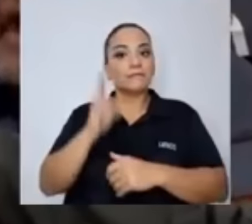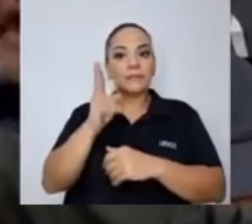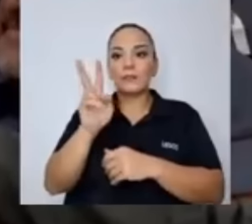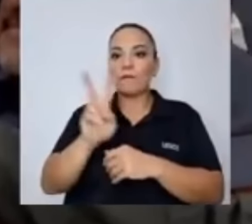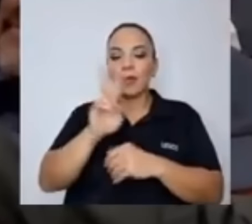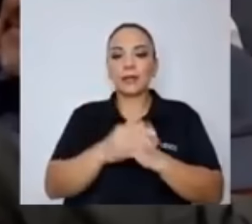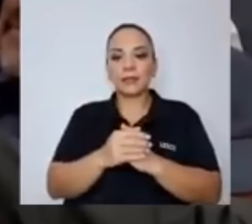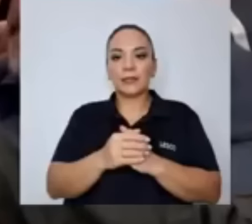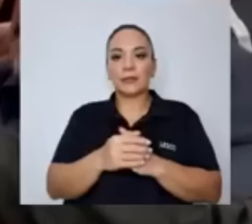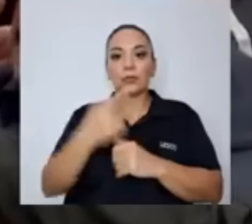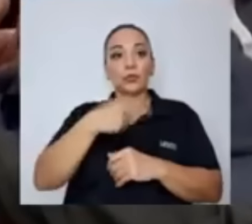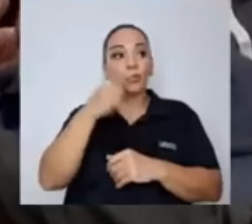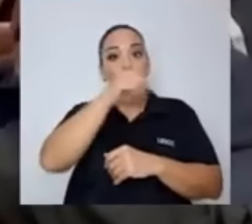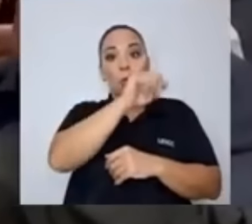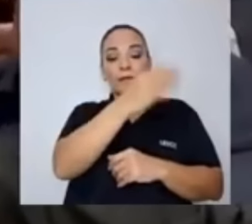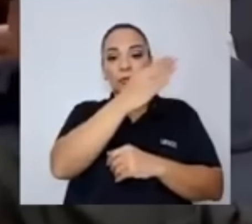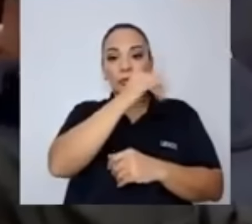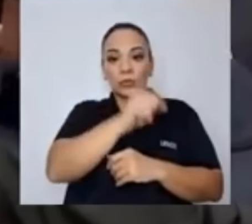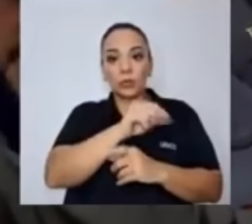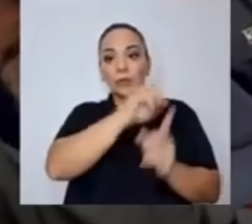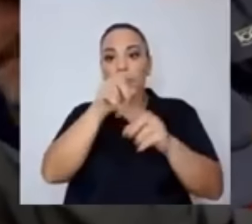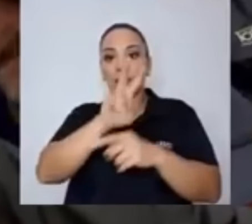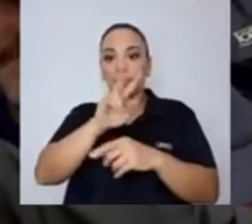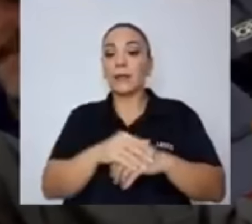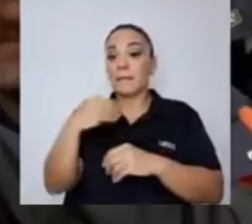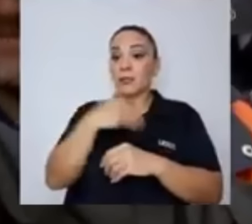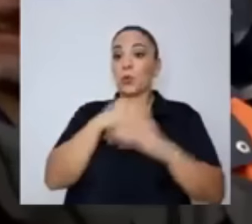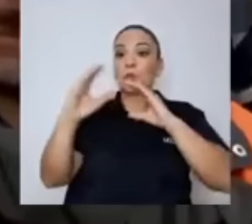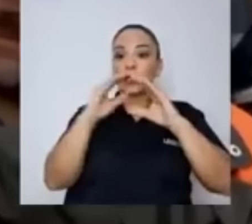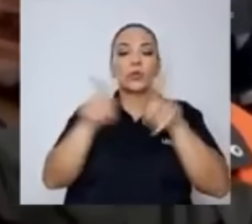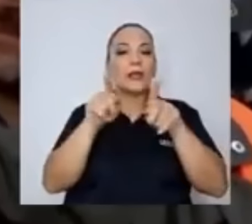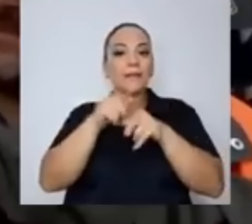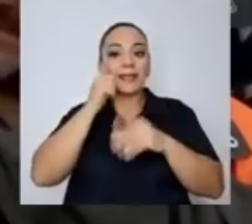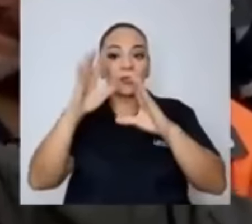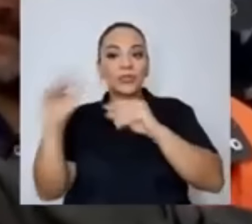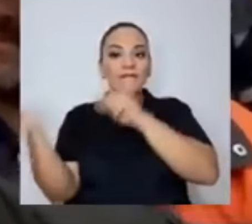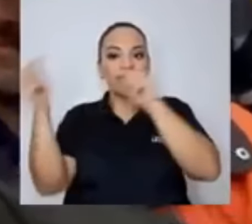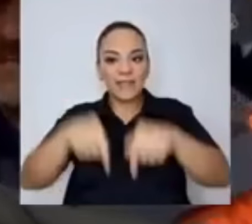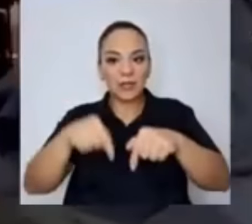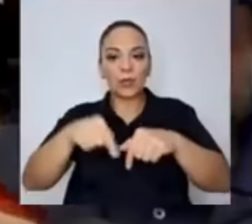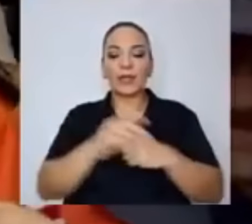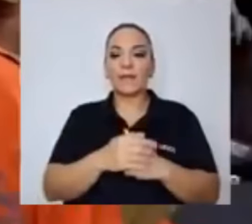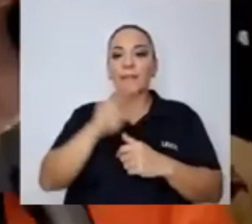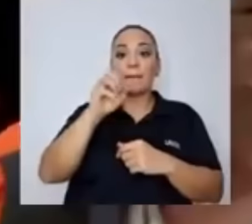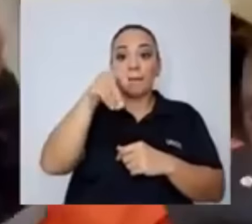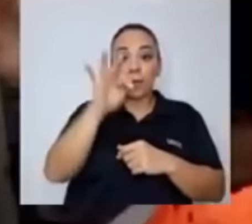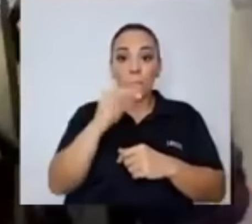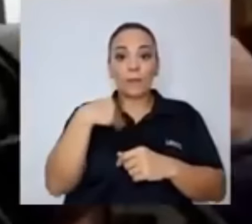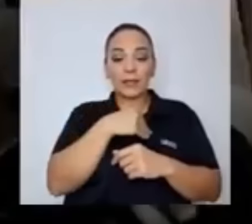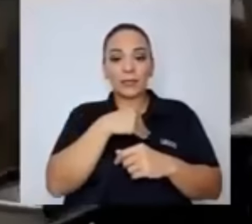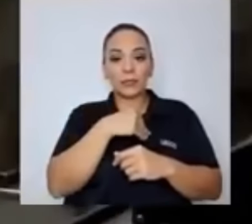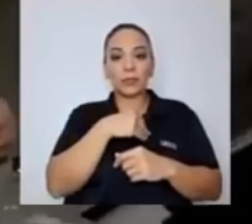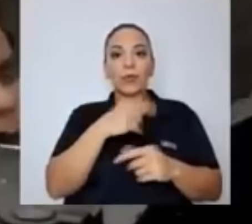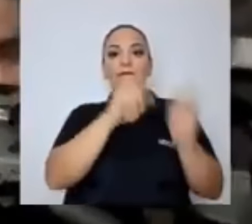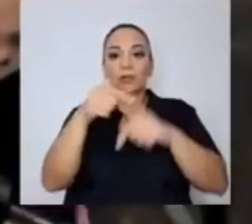después de que estuvimos el jueves allá. El ministro de Comunicación se vino anoche. El ministro de Obras Públicas le dije, no sosténgase, se va